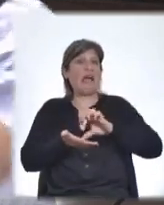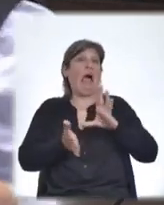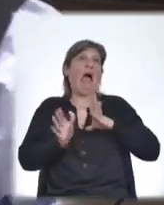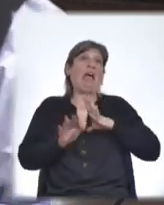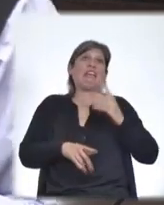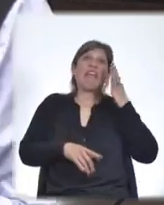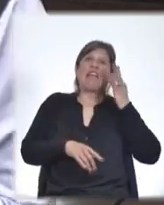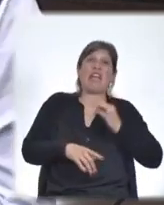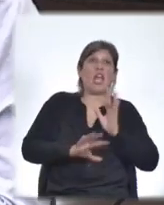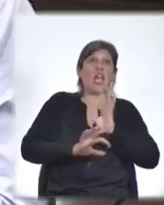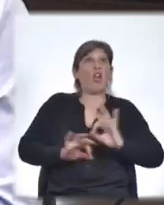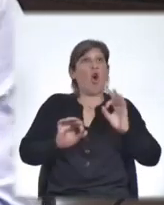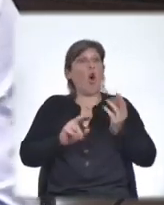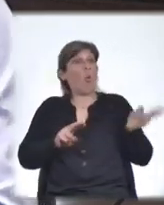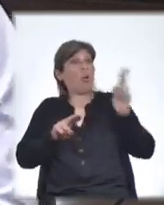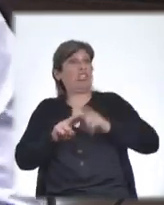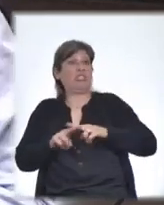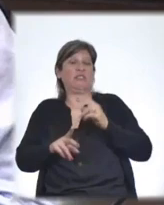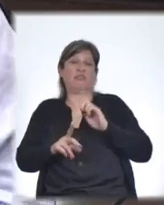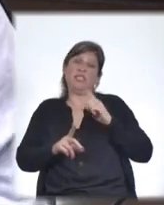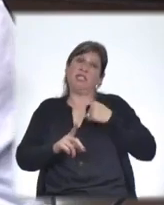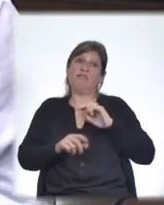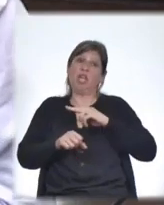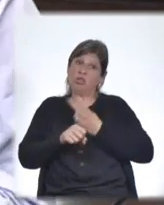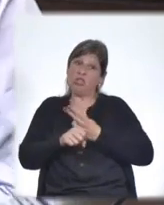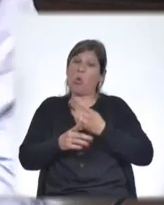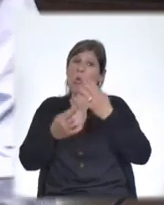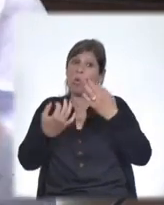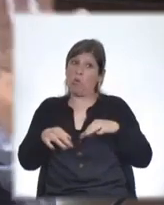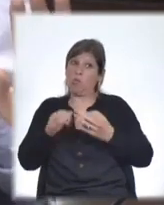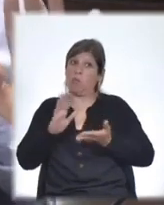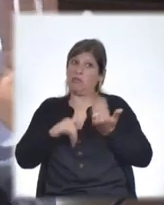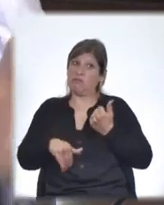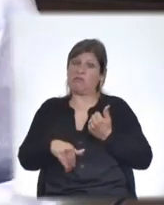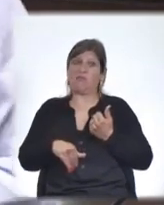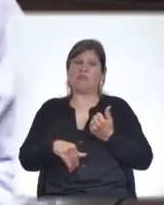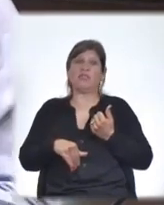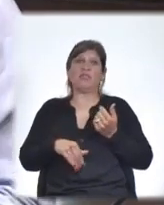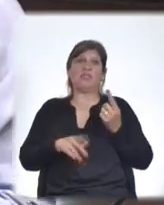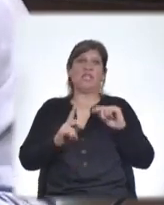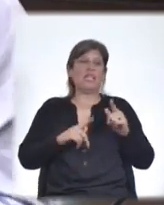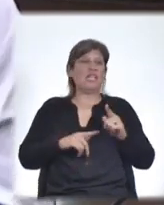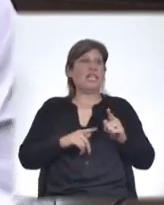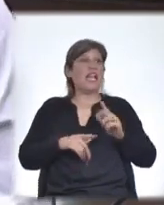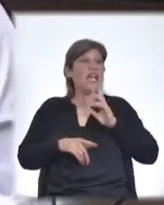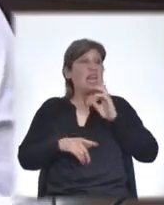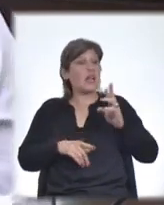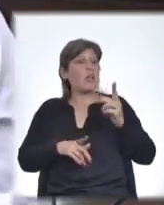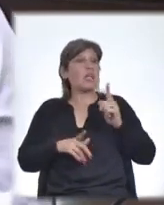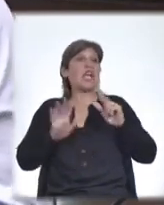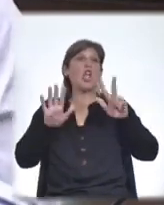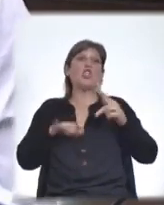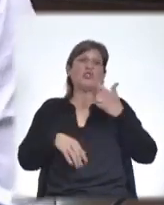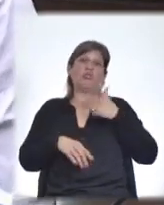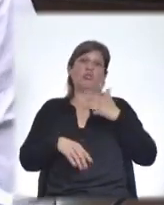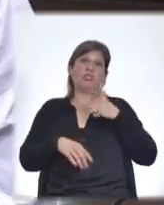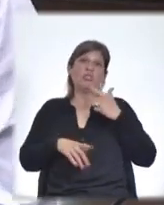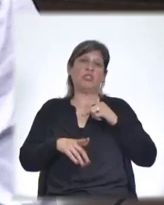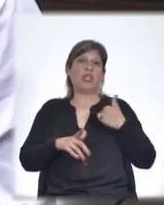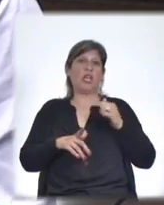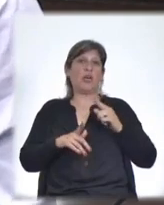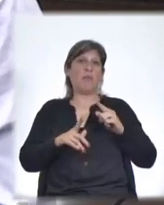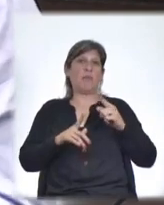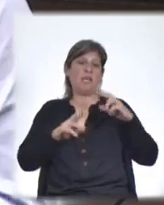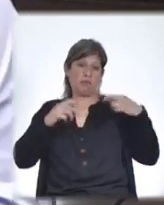reventar. Y parece que vamos a lo segundo, señor presidente. Dada esta ausencia de respuestas, el 8 de septiembre, la bancada hizo